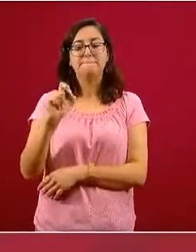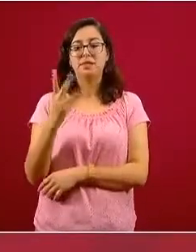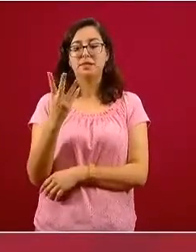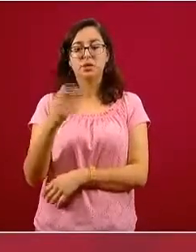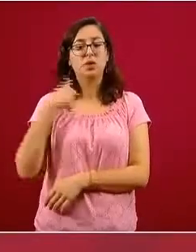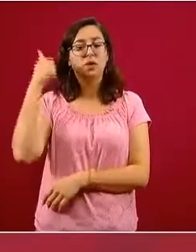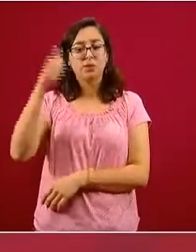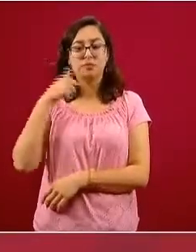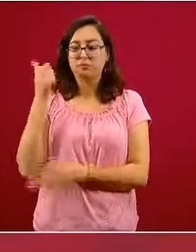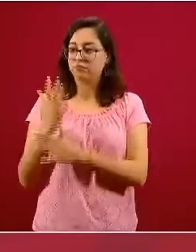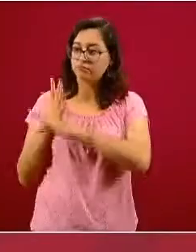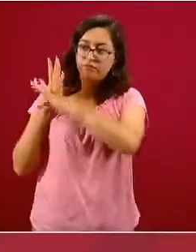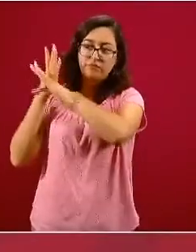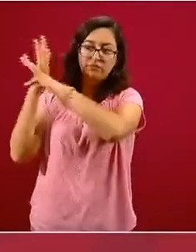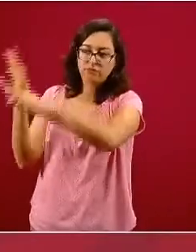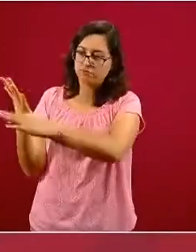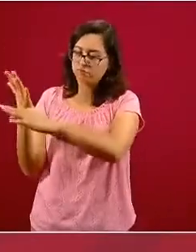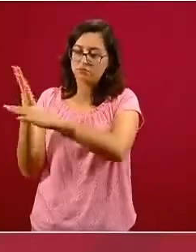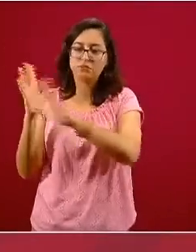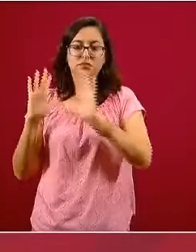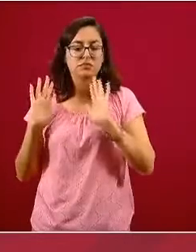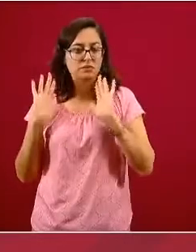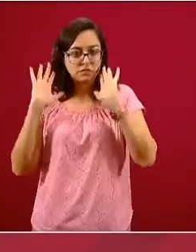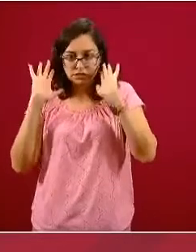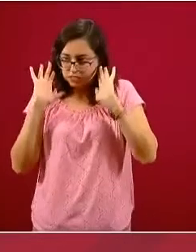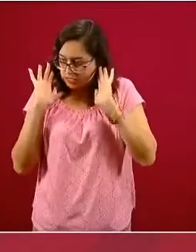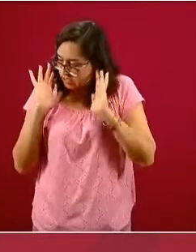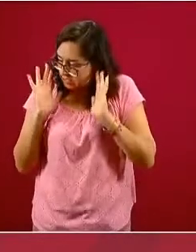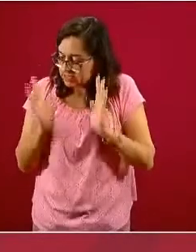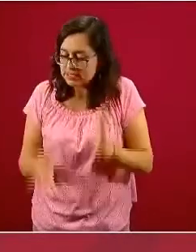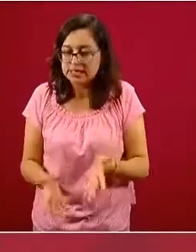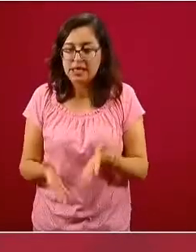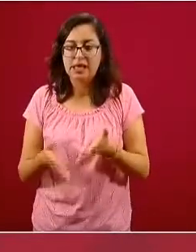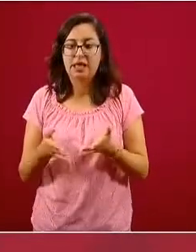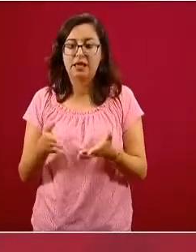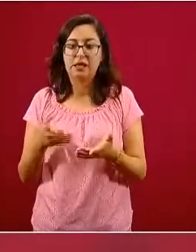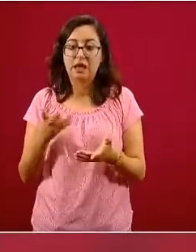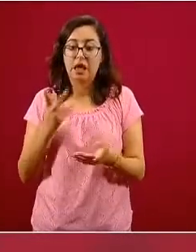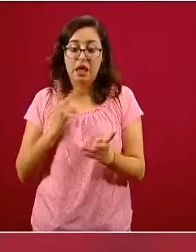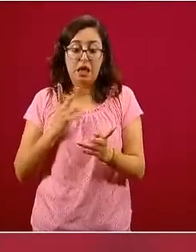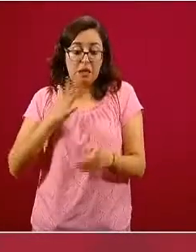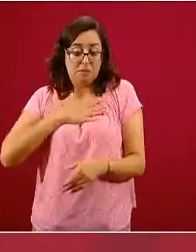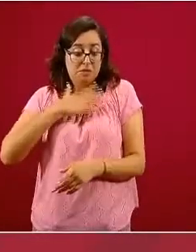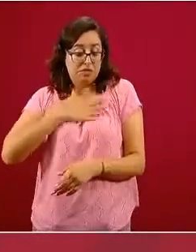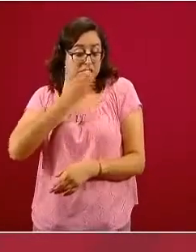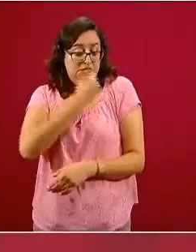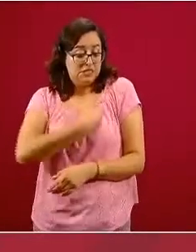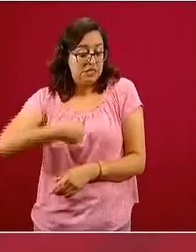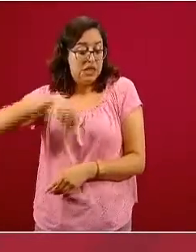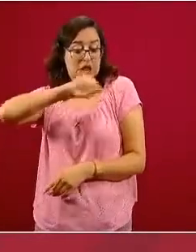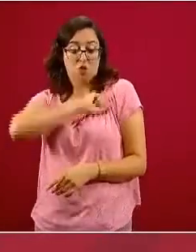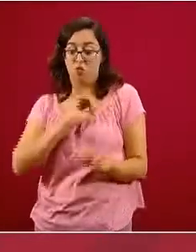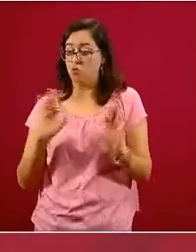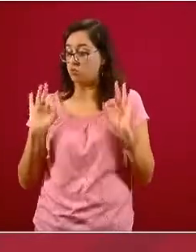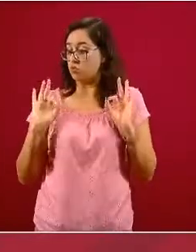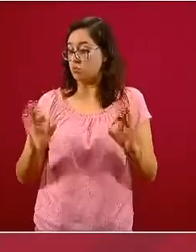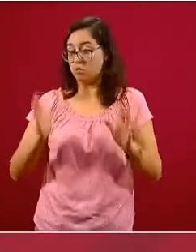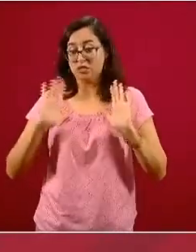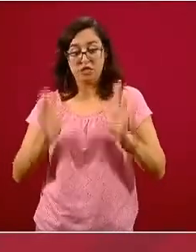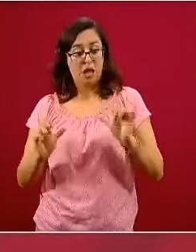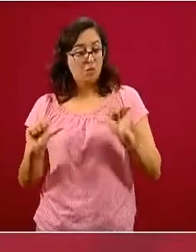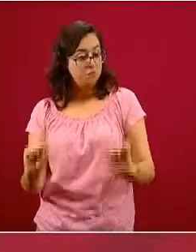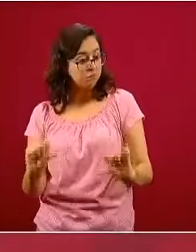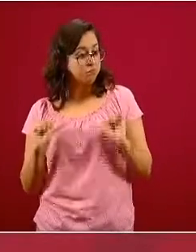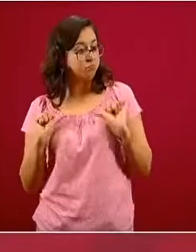abril planteó esta postura a lo que se le denomina el pasaporte sanitario, el pasaporte inmunitario